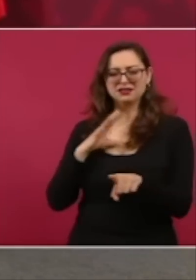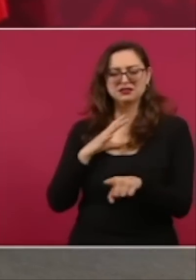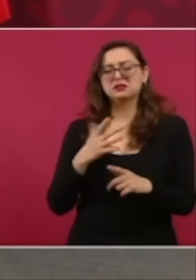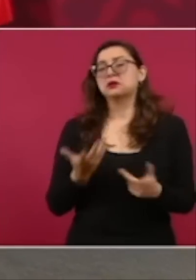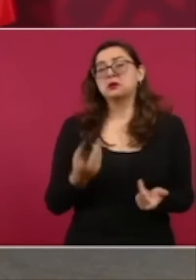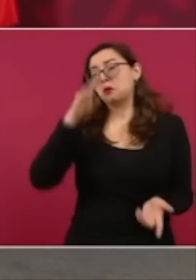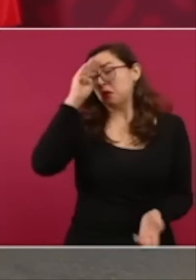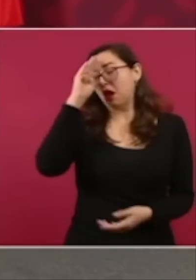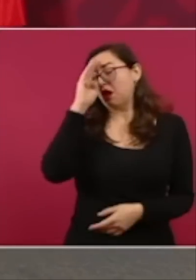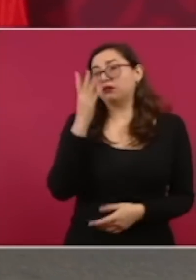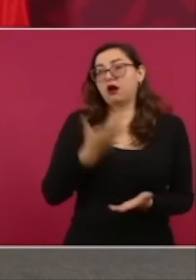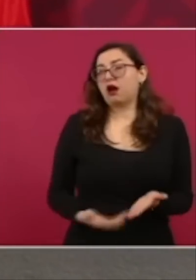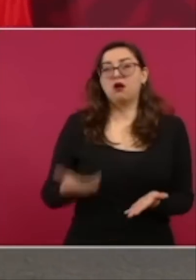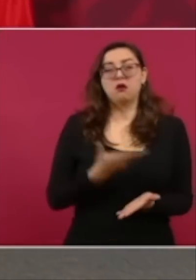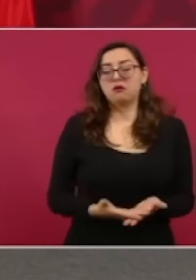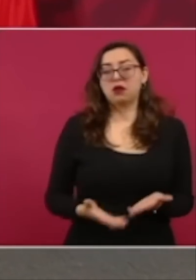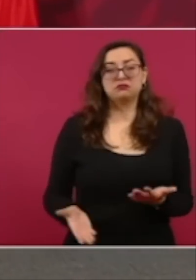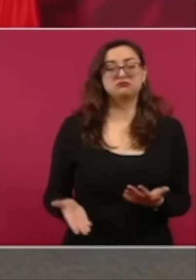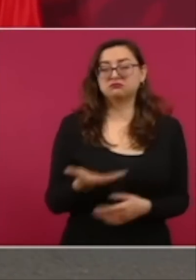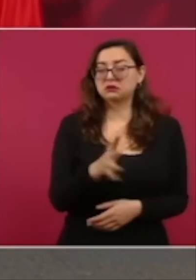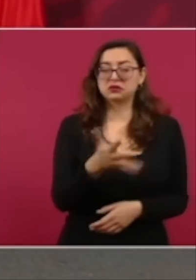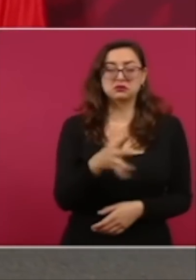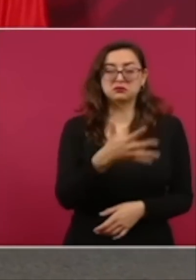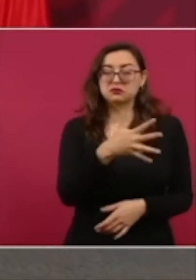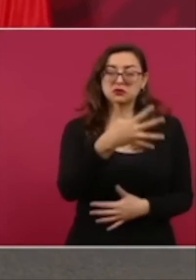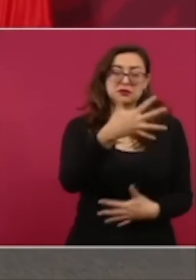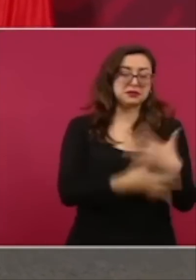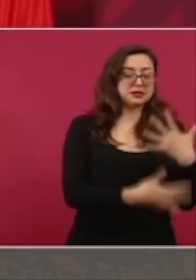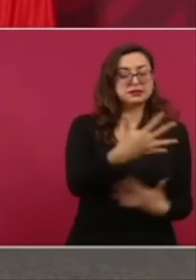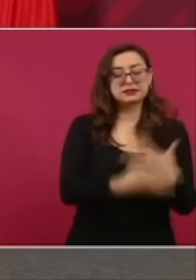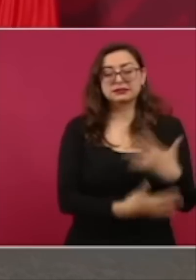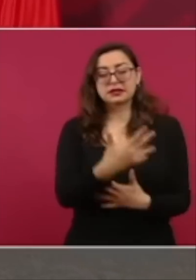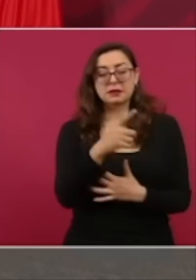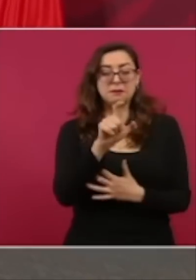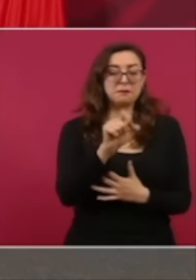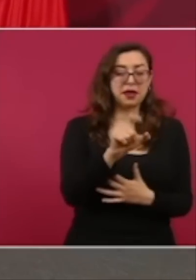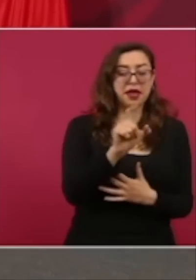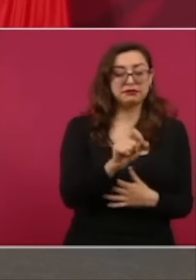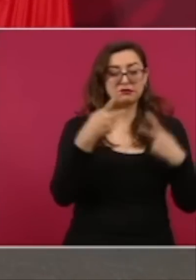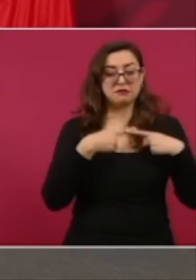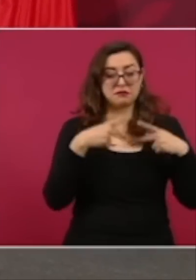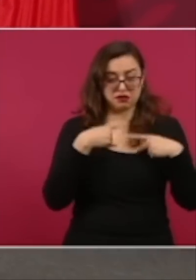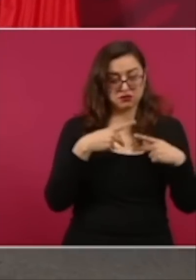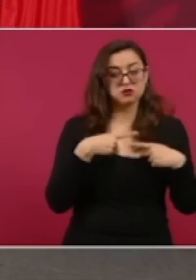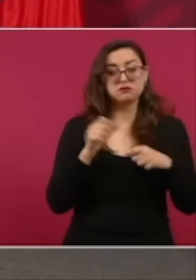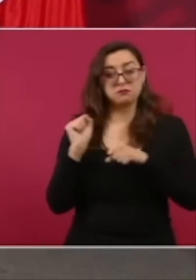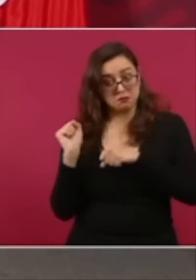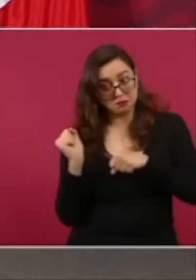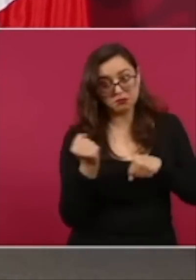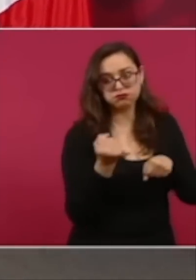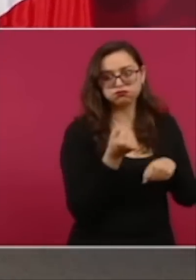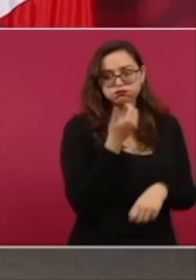deben de haber ahora como unos quince, veinte deibolistas mexicanos. Y